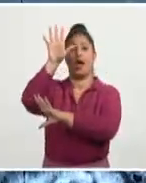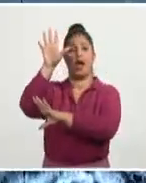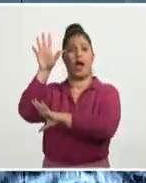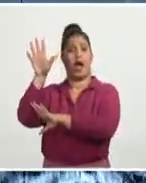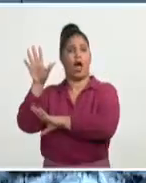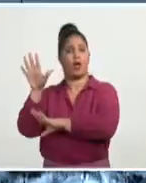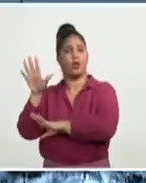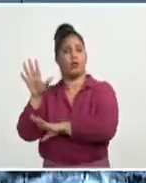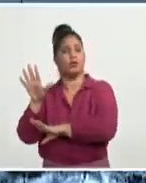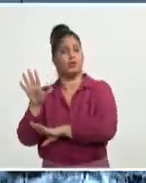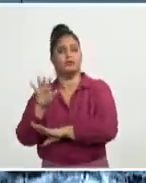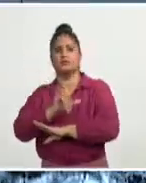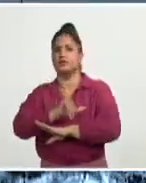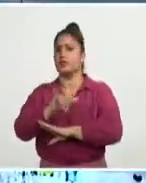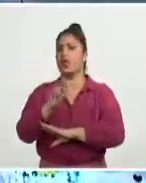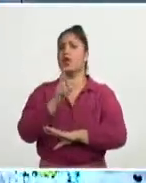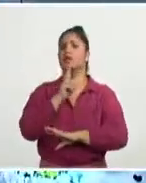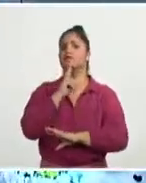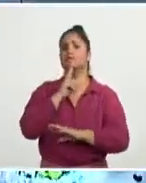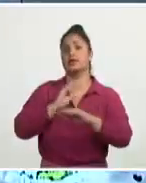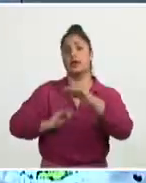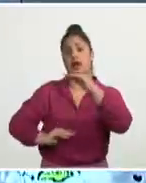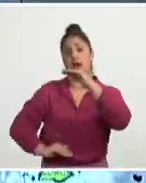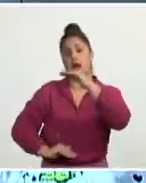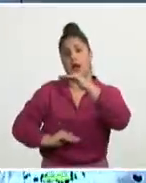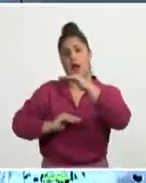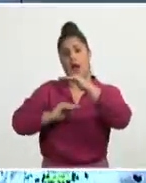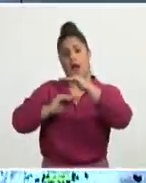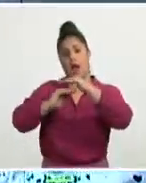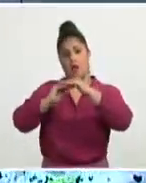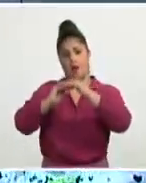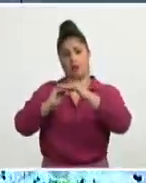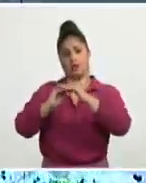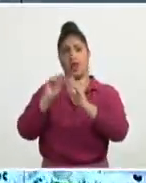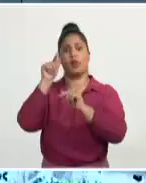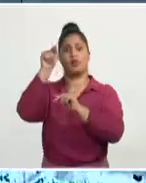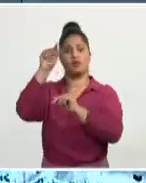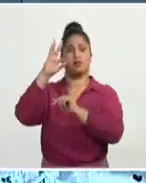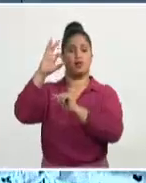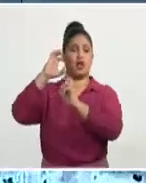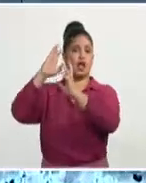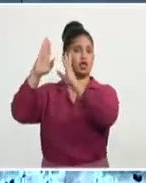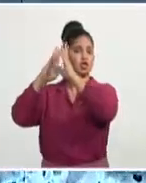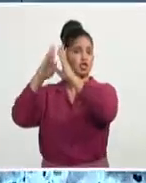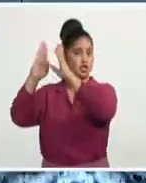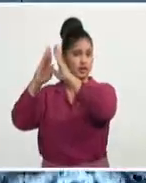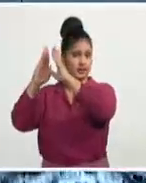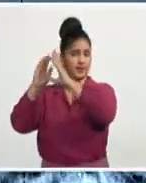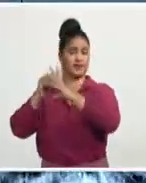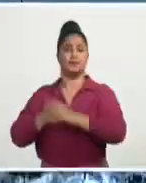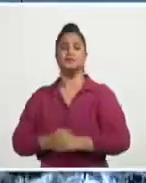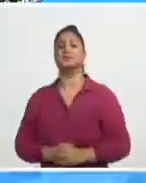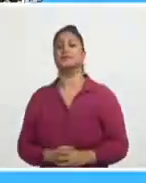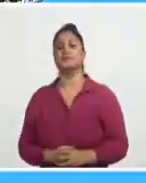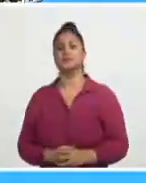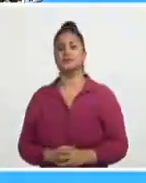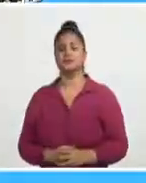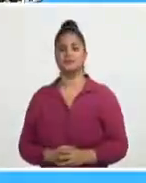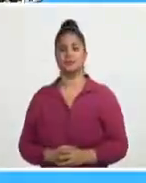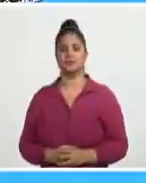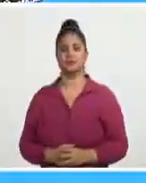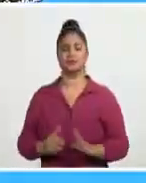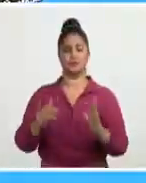la probabilidad de precipitaciones durante esta tarde en el occidente de nuestro país. Es por eso que precisamente en horas de la tarde